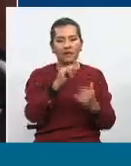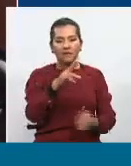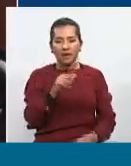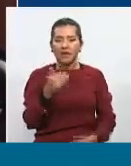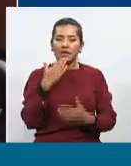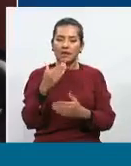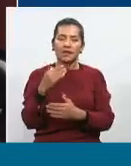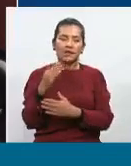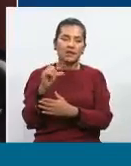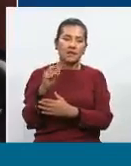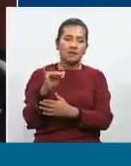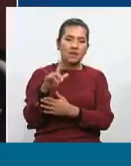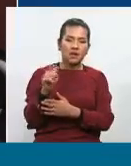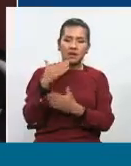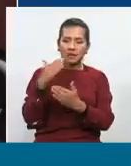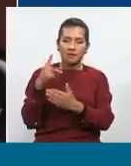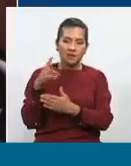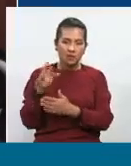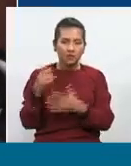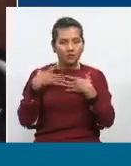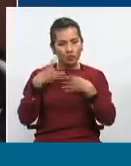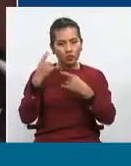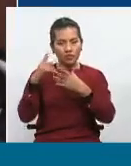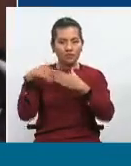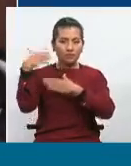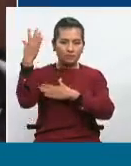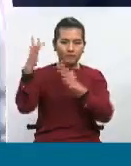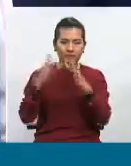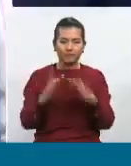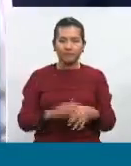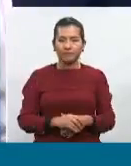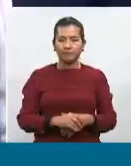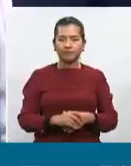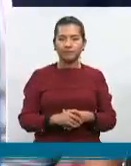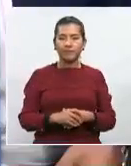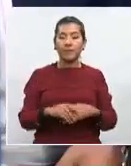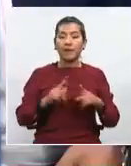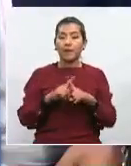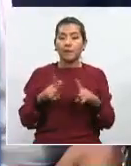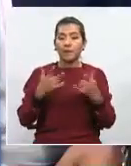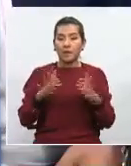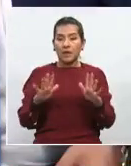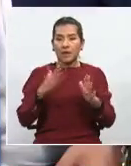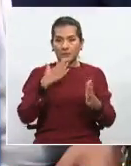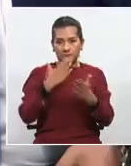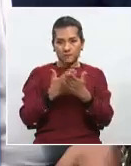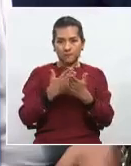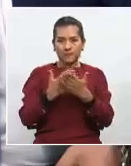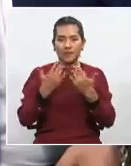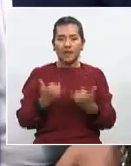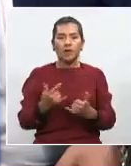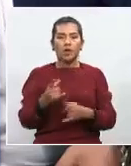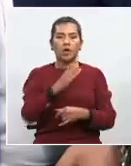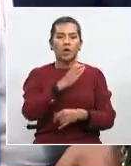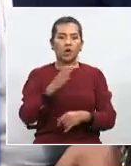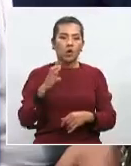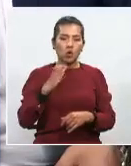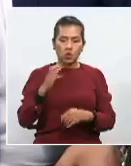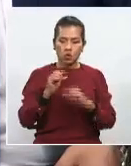gracias Pedro. Un gusto, hasta cualquier momento. Bien, Pedro, Camila, esta